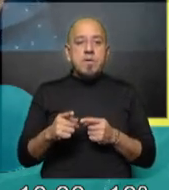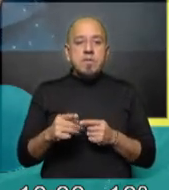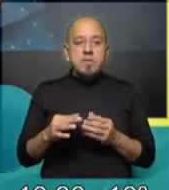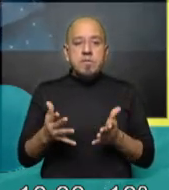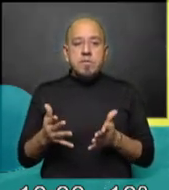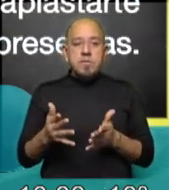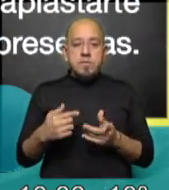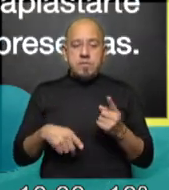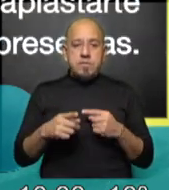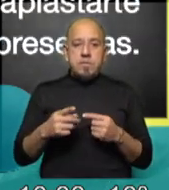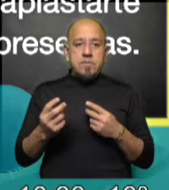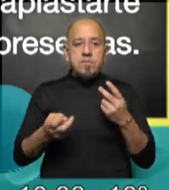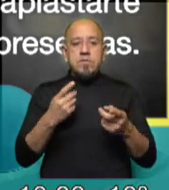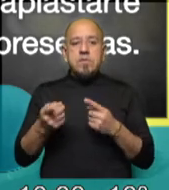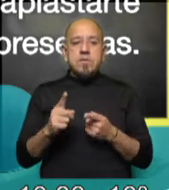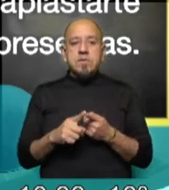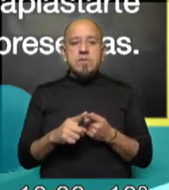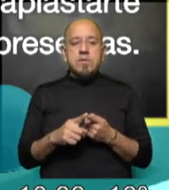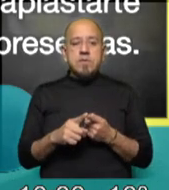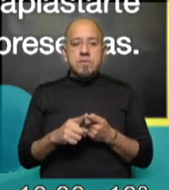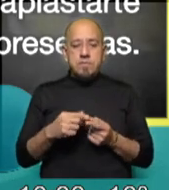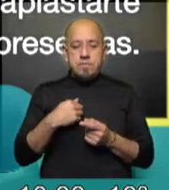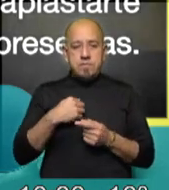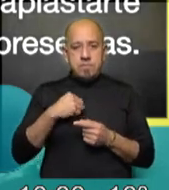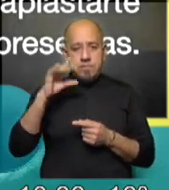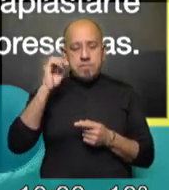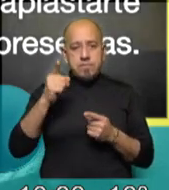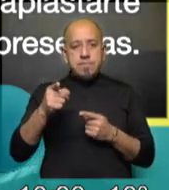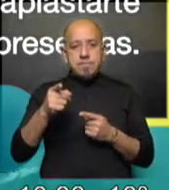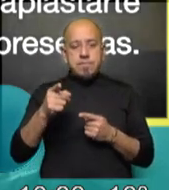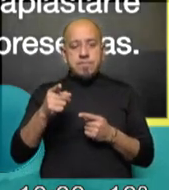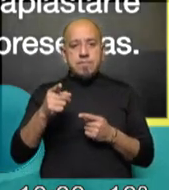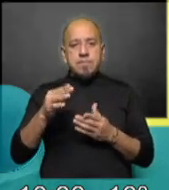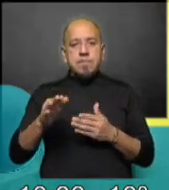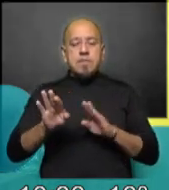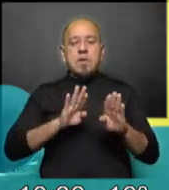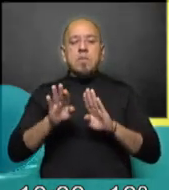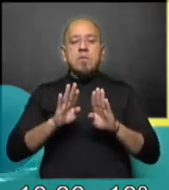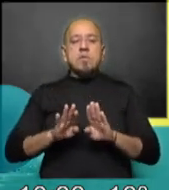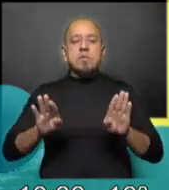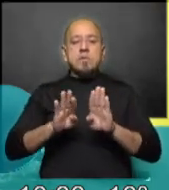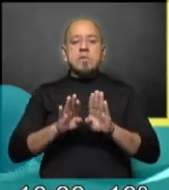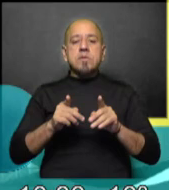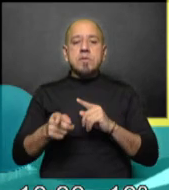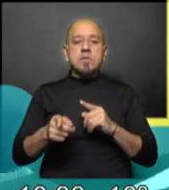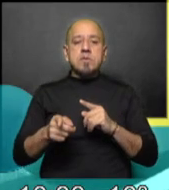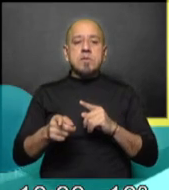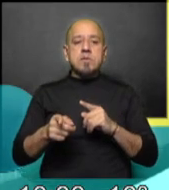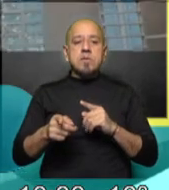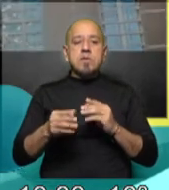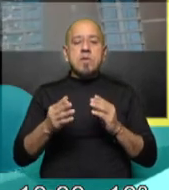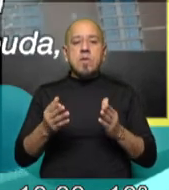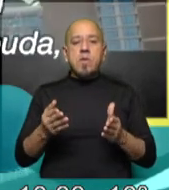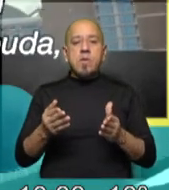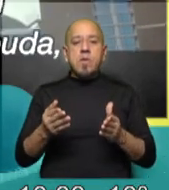claro. Búsquenla. Nosotros nos acordamos. Bueno, se llama A Puertas Cerradas. Está basada en un libro